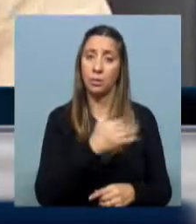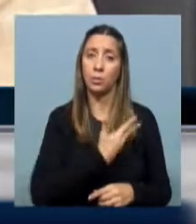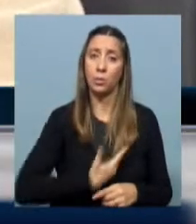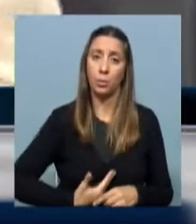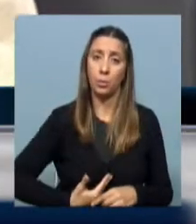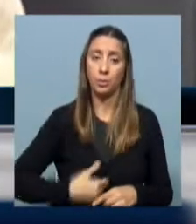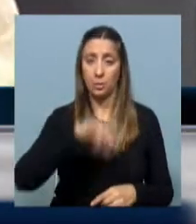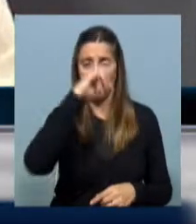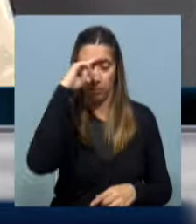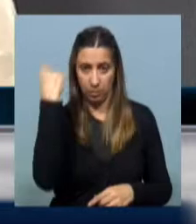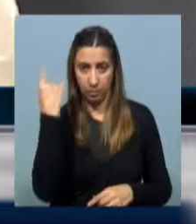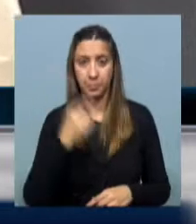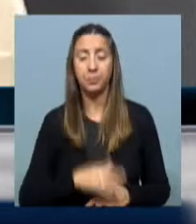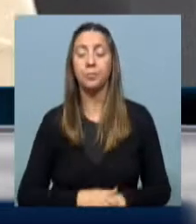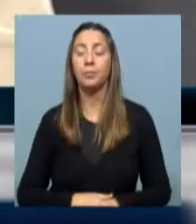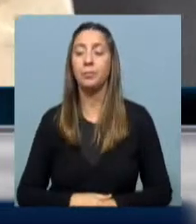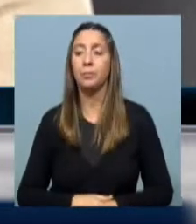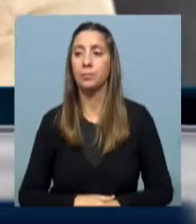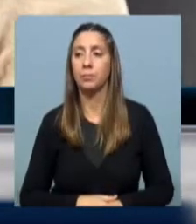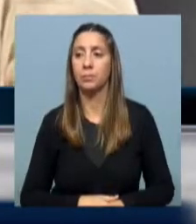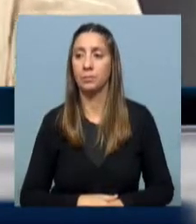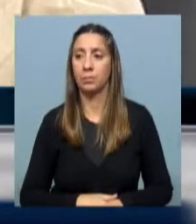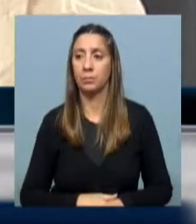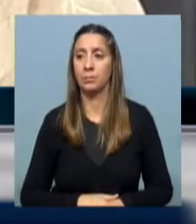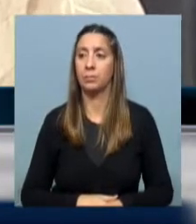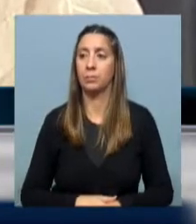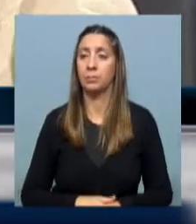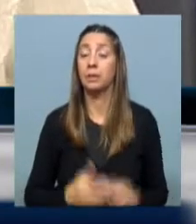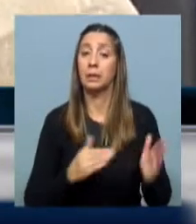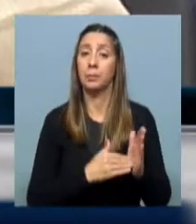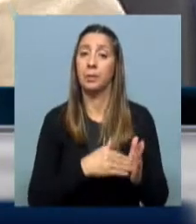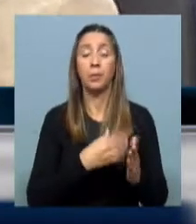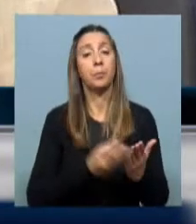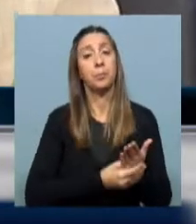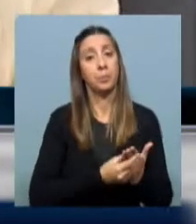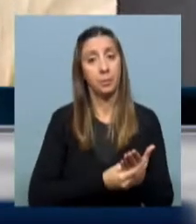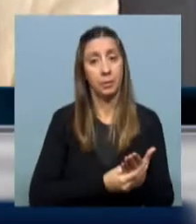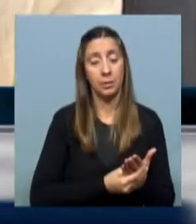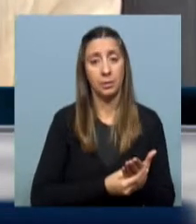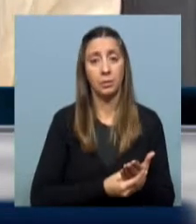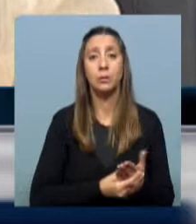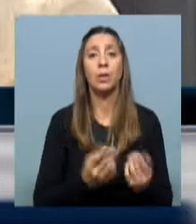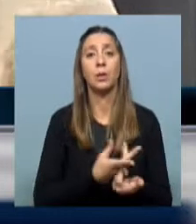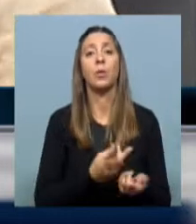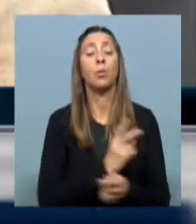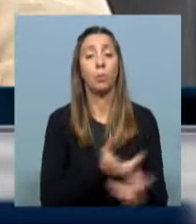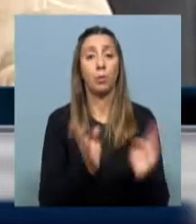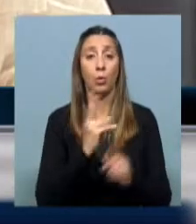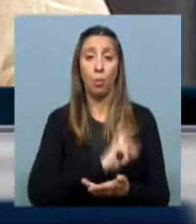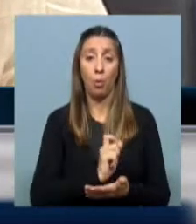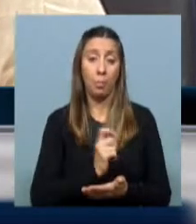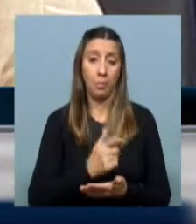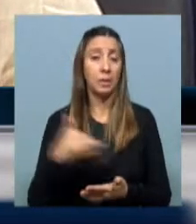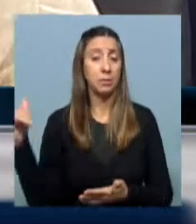al Plan Nacional de Manejo del Fuego, que depende del Ministerio de Medio Ambiente de la Nación. Bien. Hace 2 meses que los